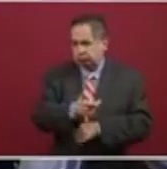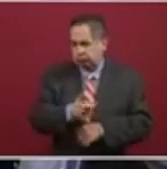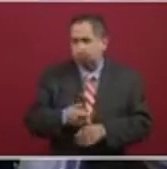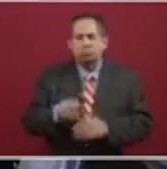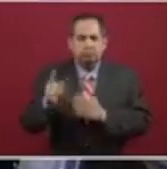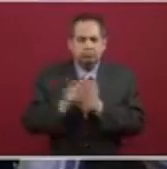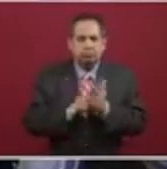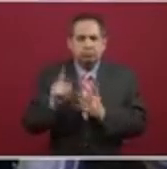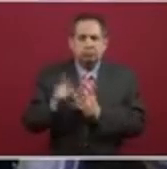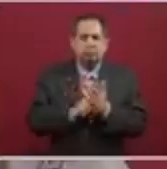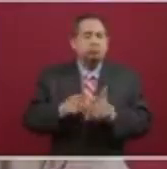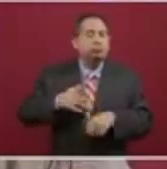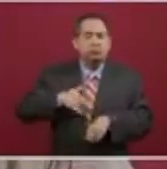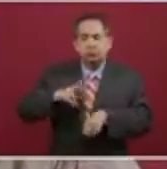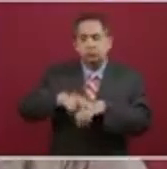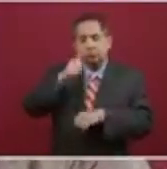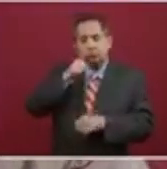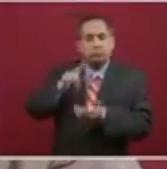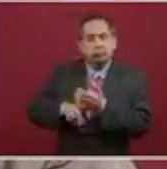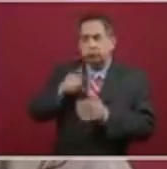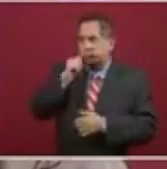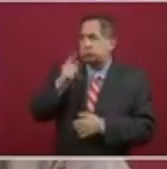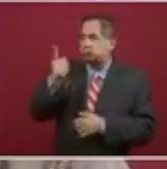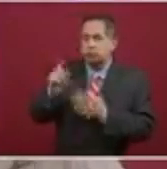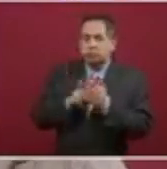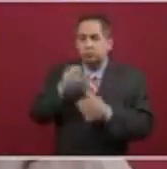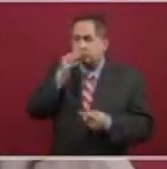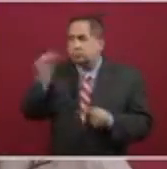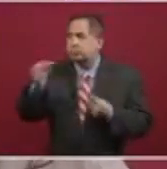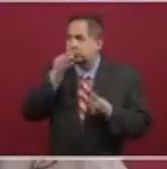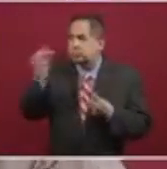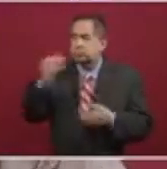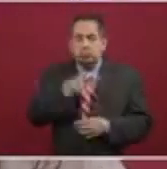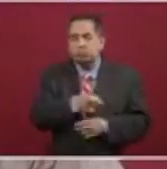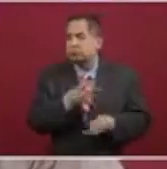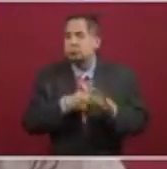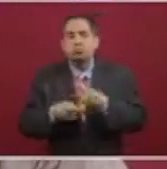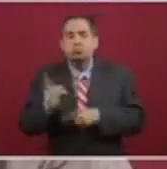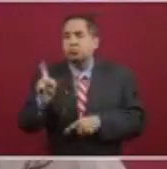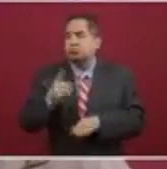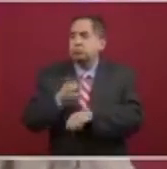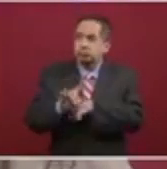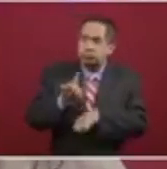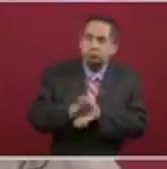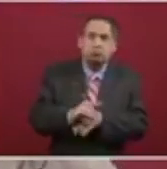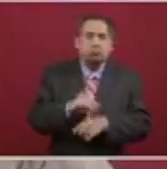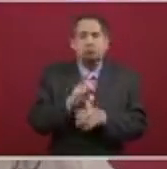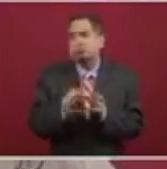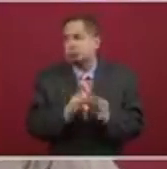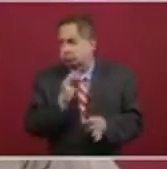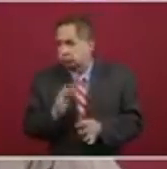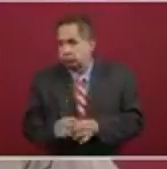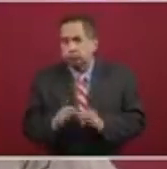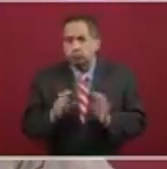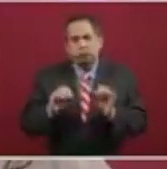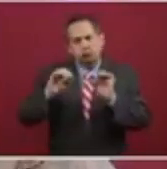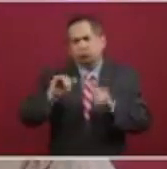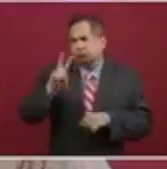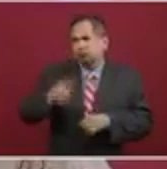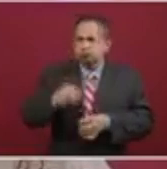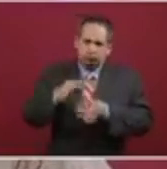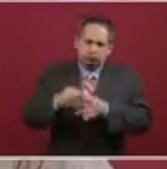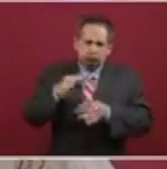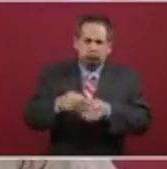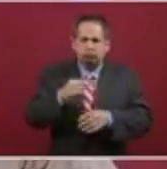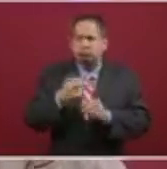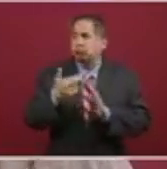mes a mes si estos jóvenes acuden, si se están capacitando, si cumplen las reglas del